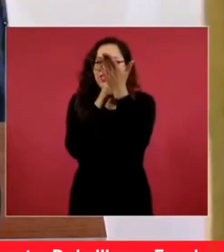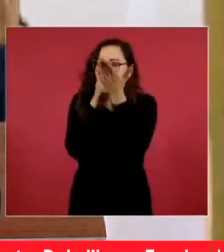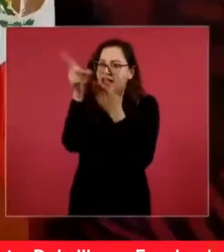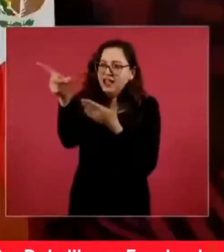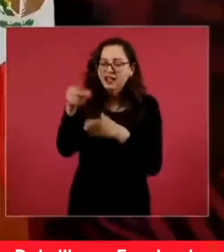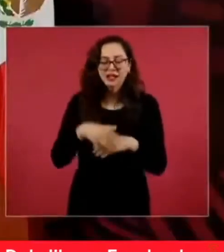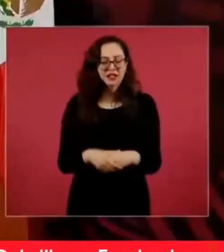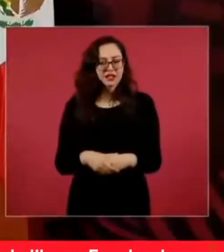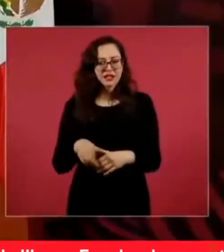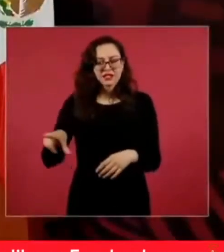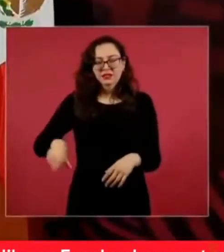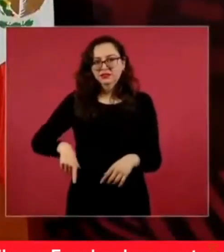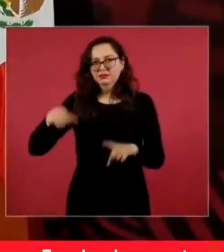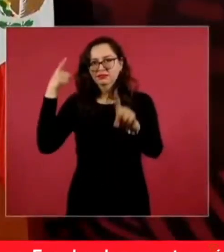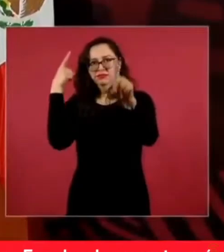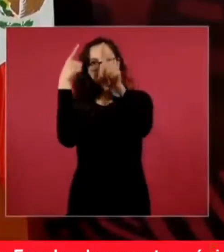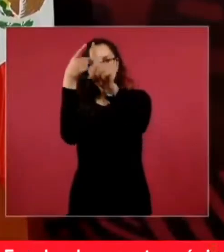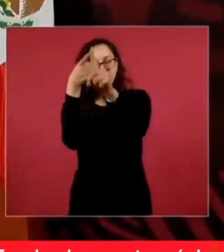la política